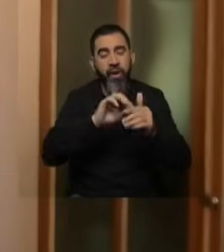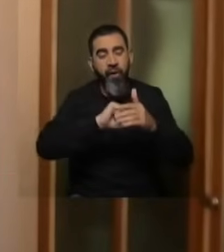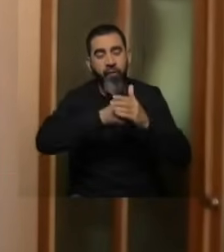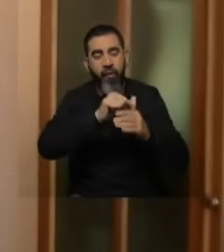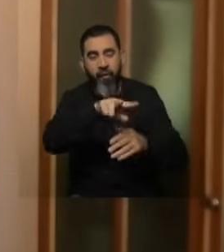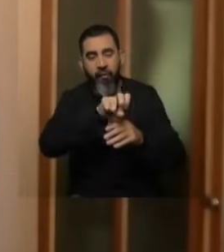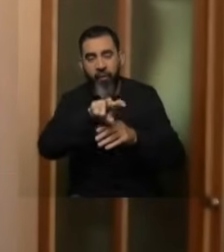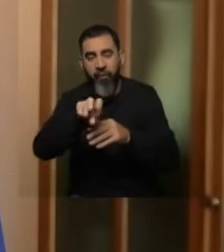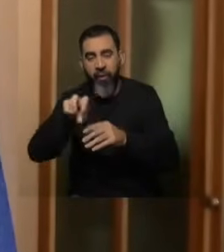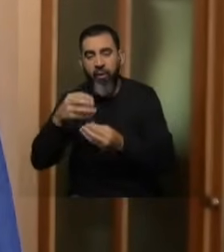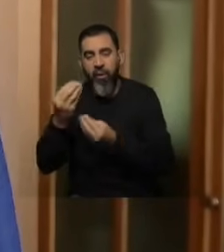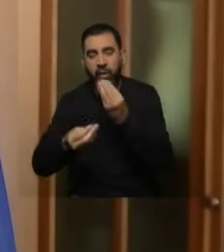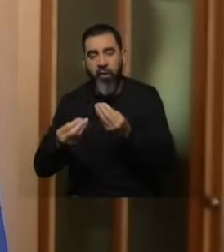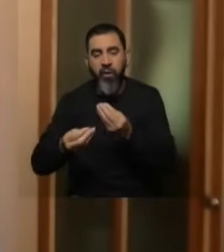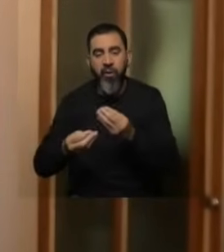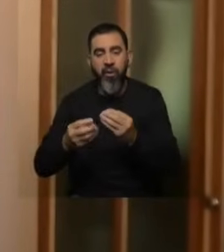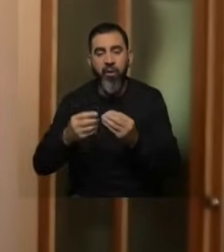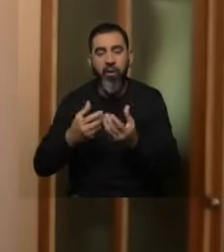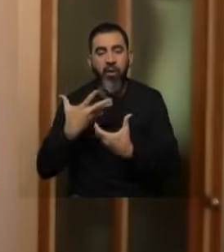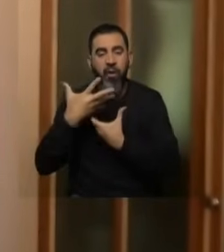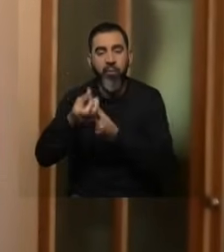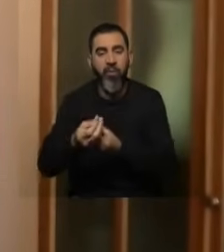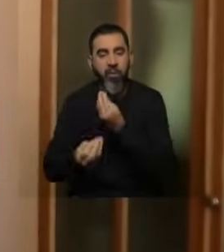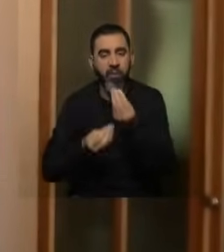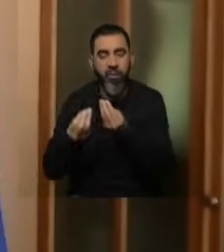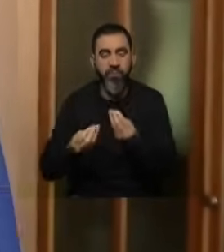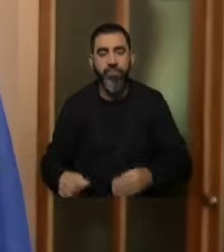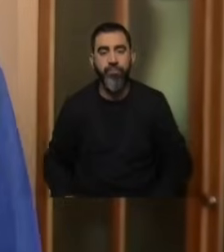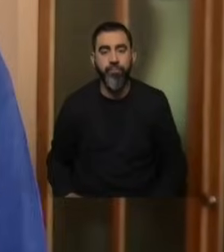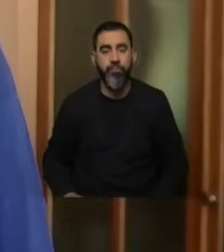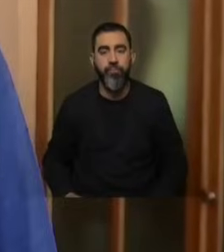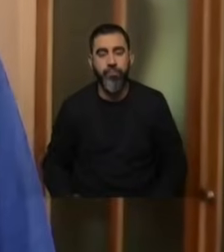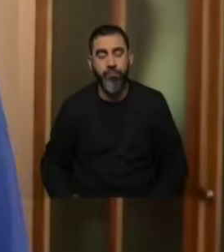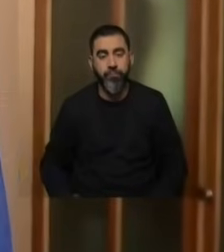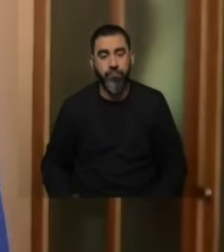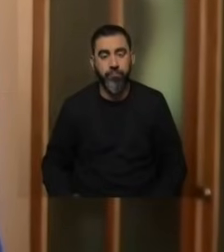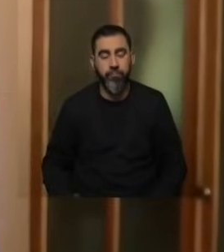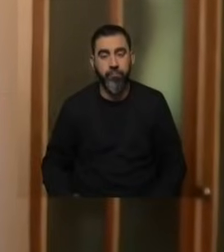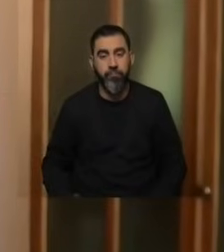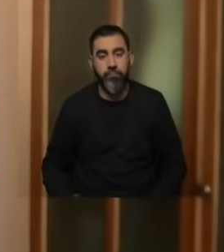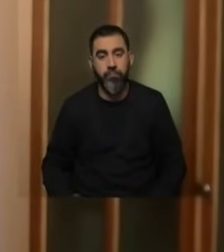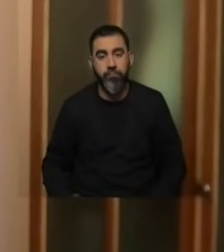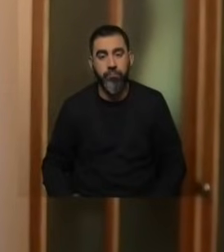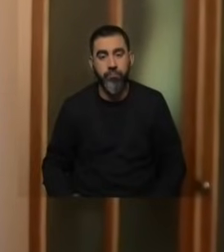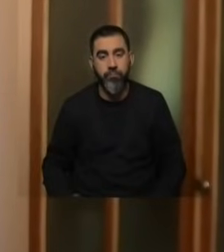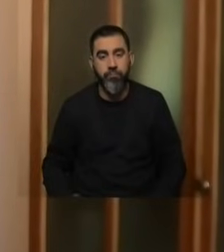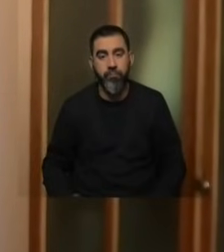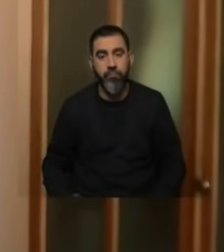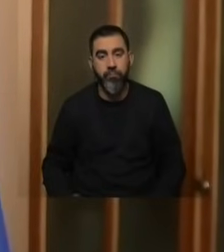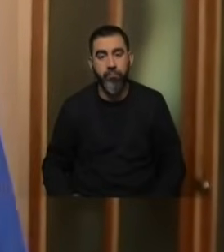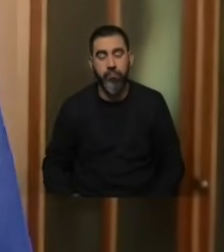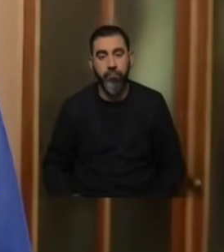Cómo se hace cómo se hace también para llegar a la población en general Bueno a través de la encuesta que usted